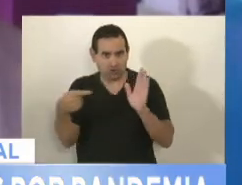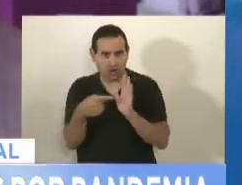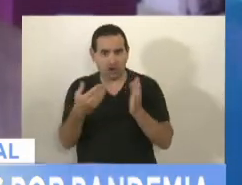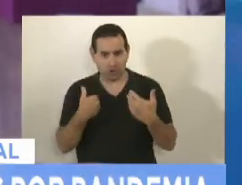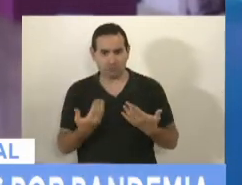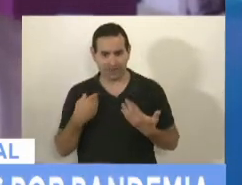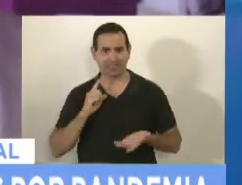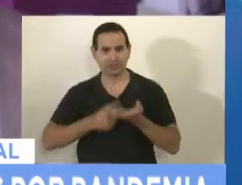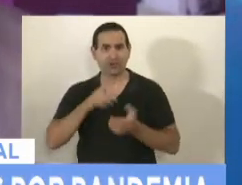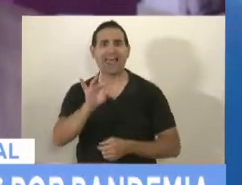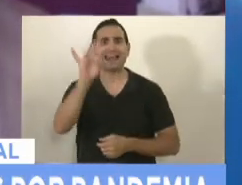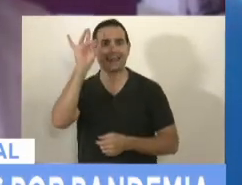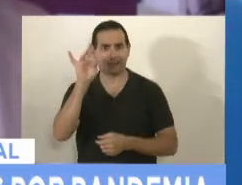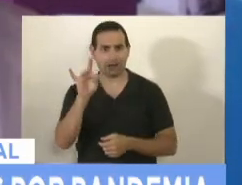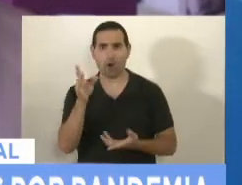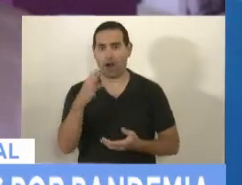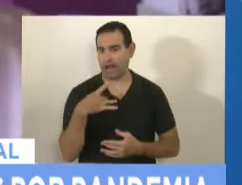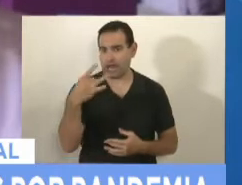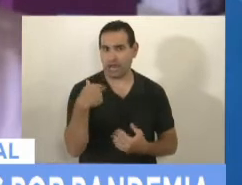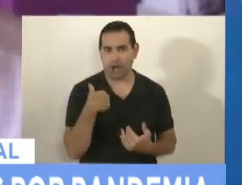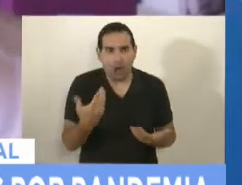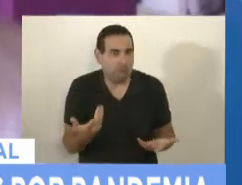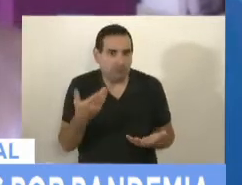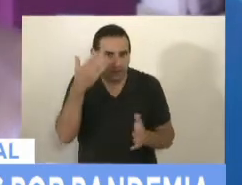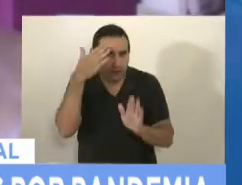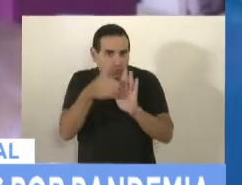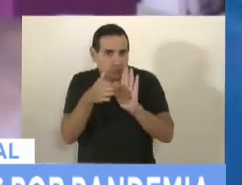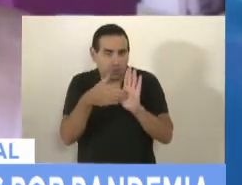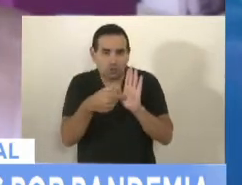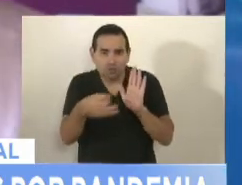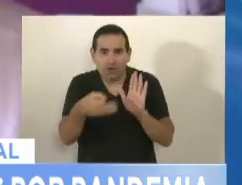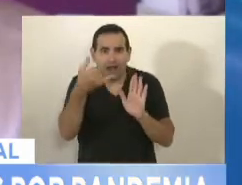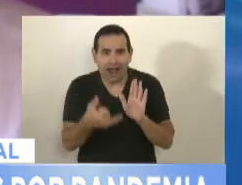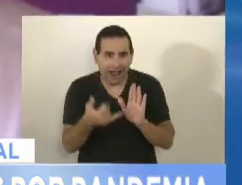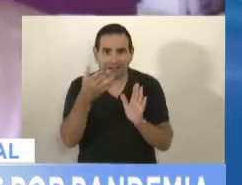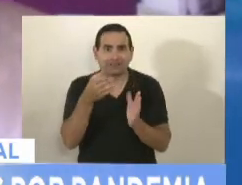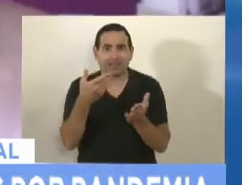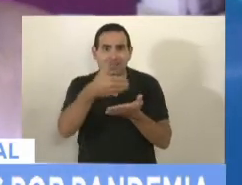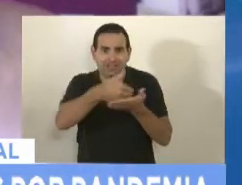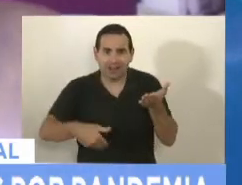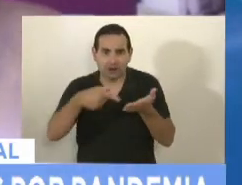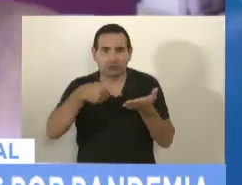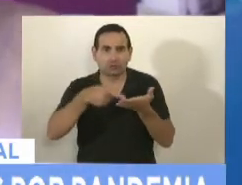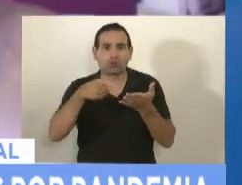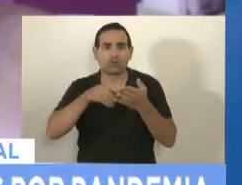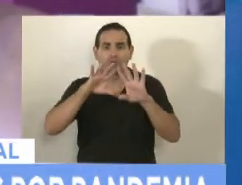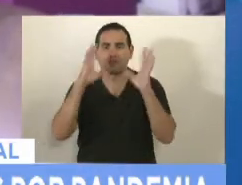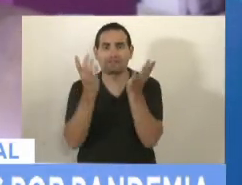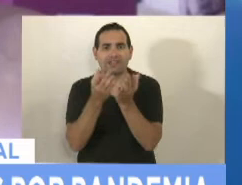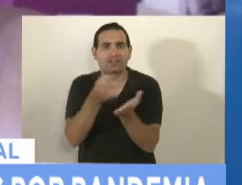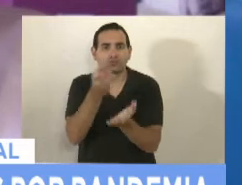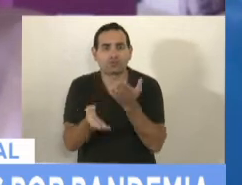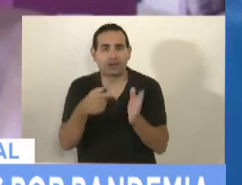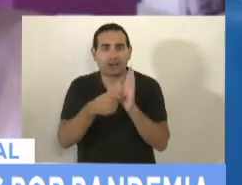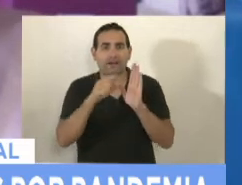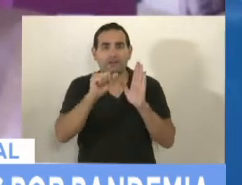elegido, va en contra de la Declaración Universal de Derechos Humanos, que su artículo